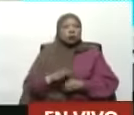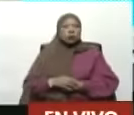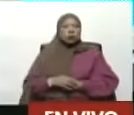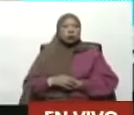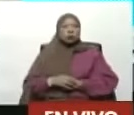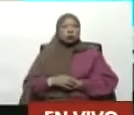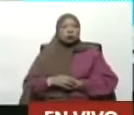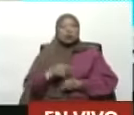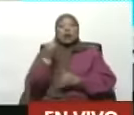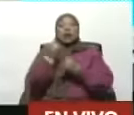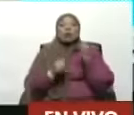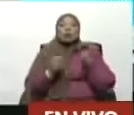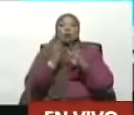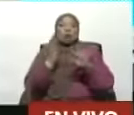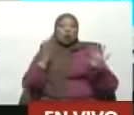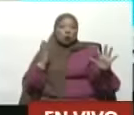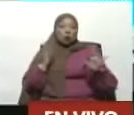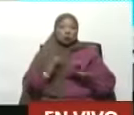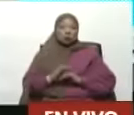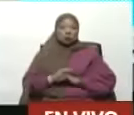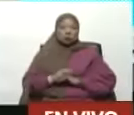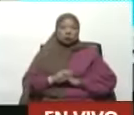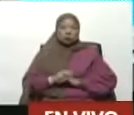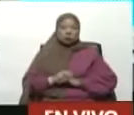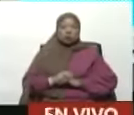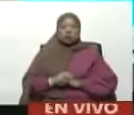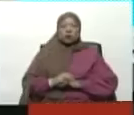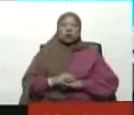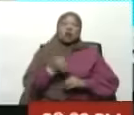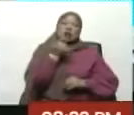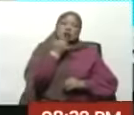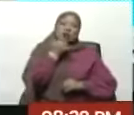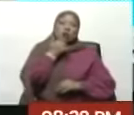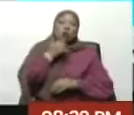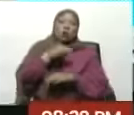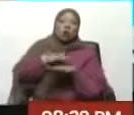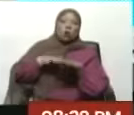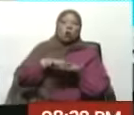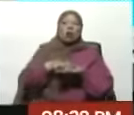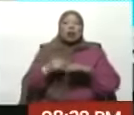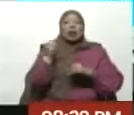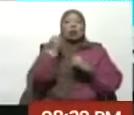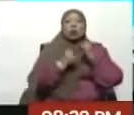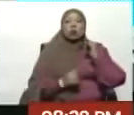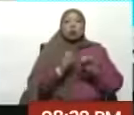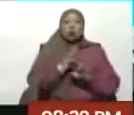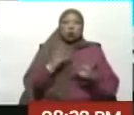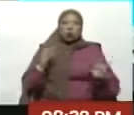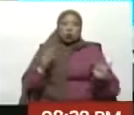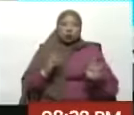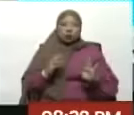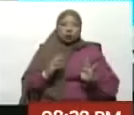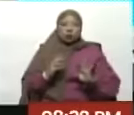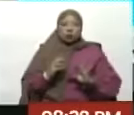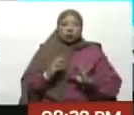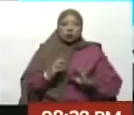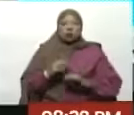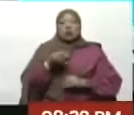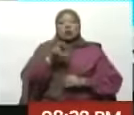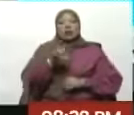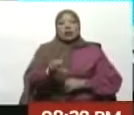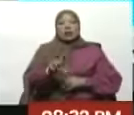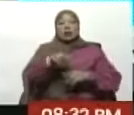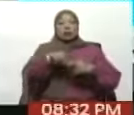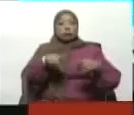La última cola, ¿se acuerdan? Y hubo gente que se obstinó de hacer cola de